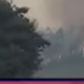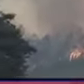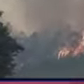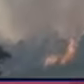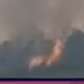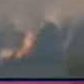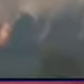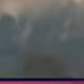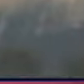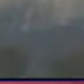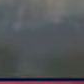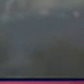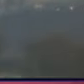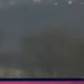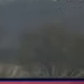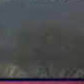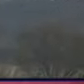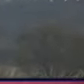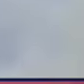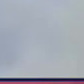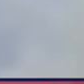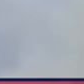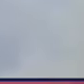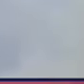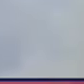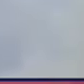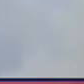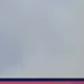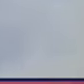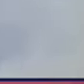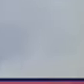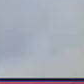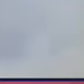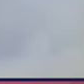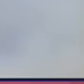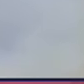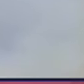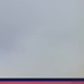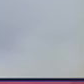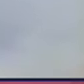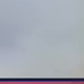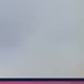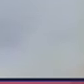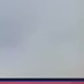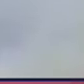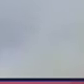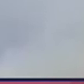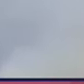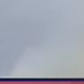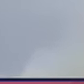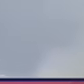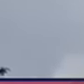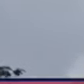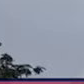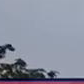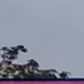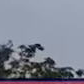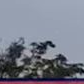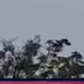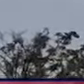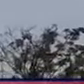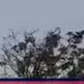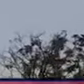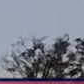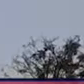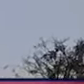causa de los vientos el fuego se extendió también hasta los cerros, así como usted lo está viendo en imágenes. Defensa Civil y la Gobernación sobrevolaron la zona para